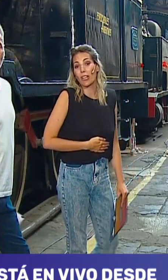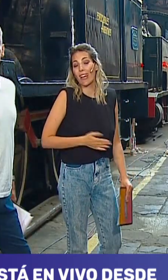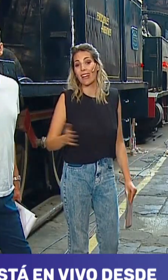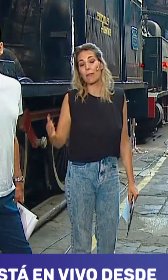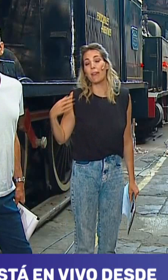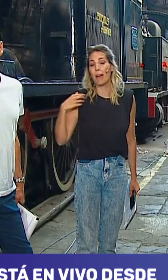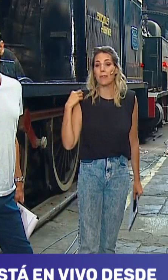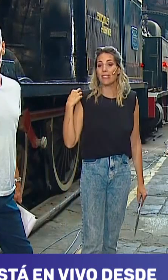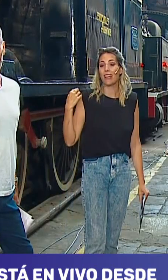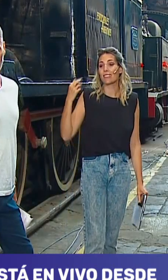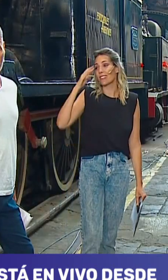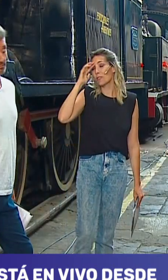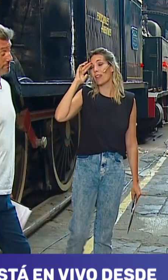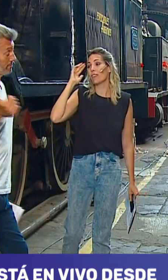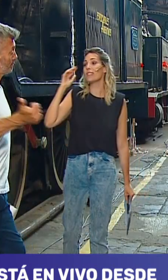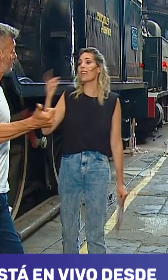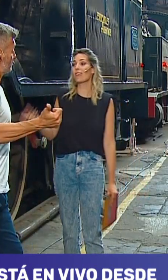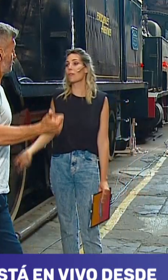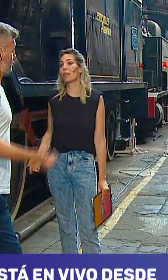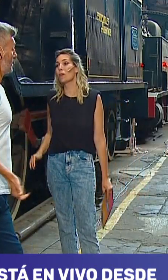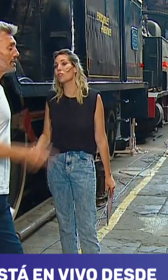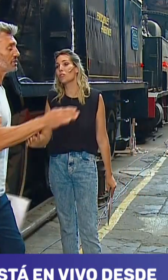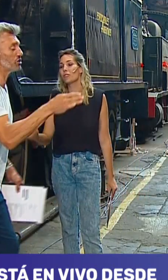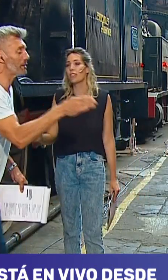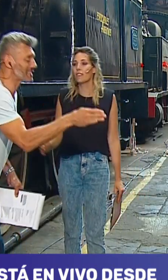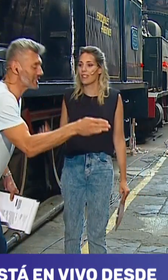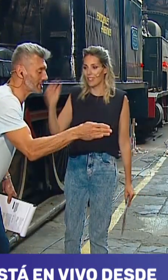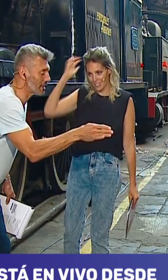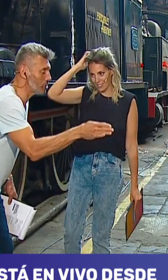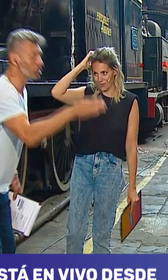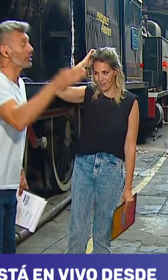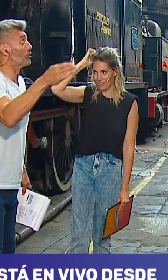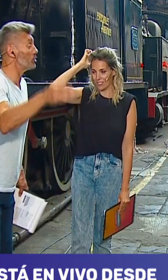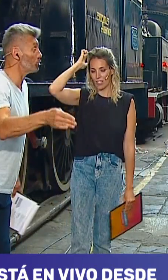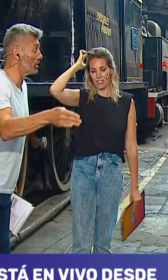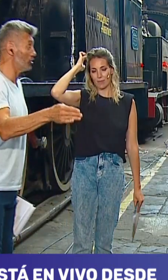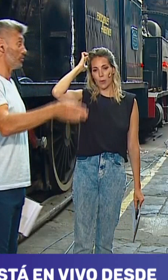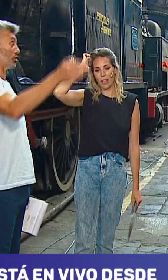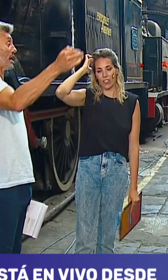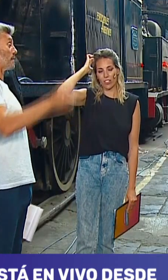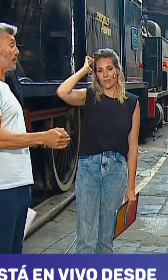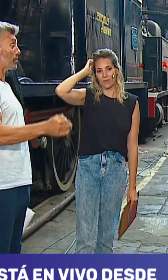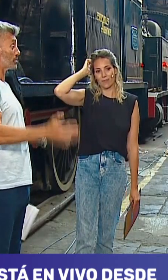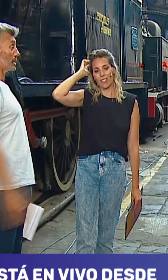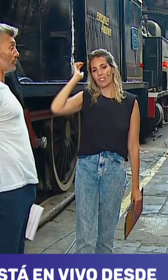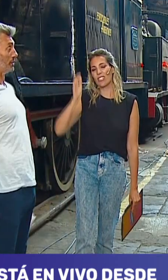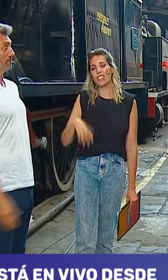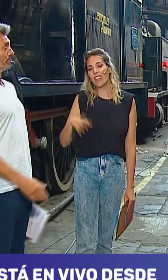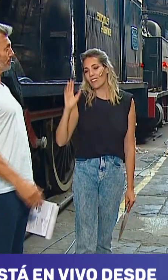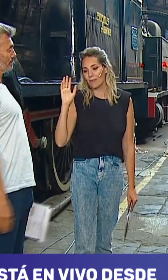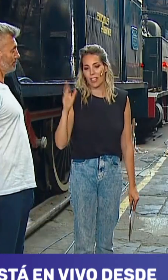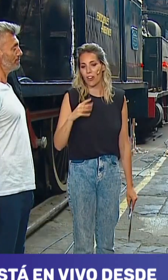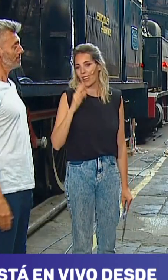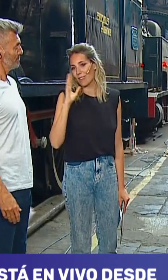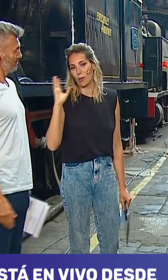que no lo puedo. Claro, a mí me tirás de hacer una diferencia de 4 minutos. Si usted va a 60 kilómetros, tarda un minuto el kilómetro. Bien, de ahí para abajo, saque la cuenta. Ni